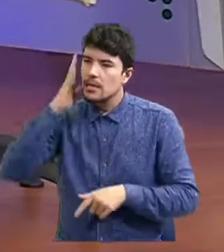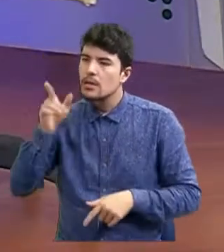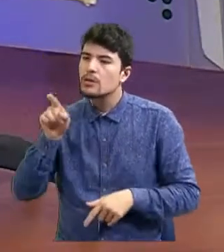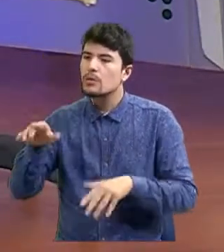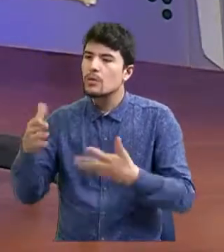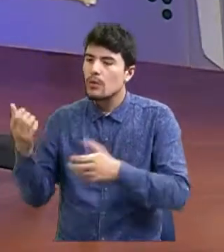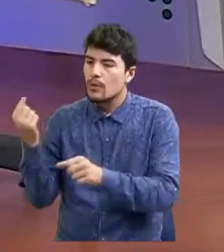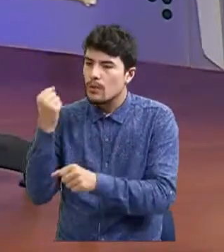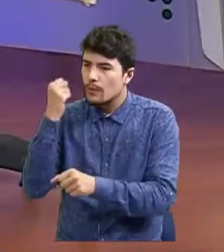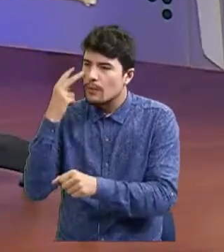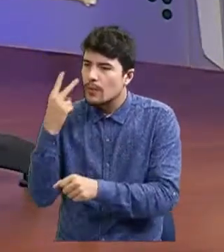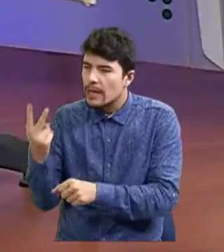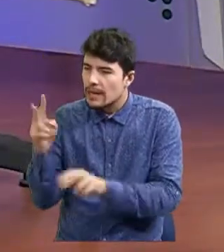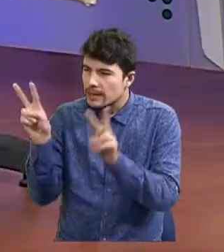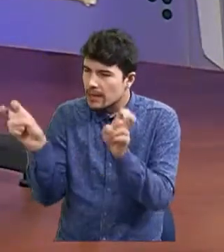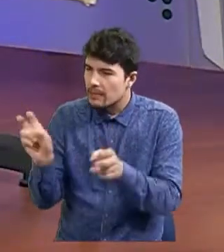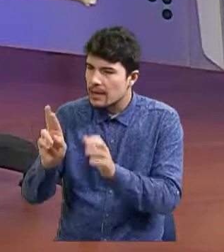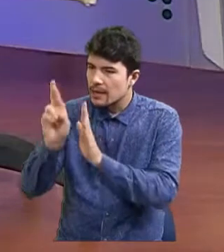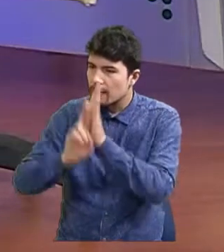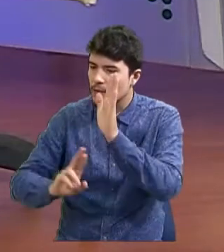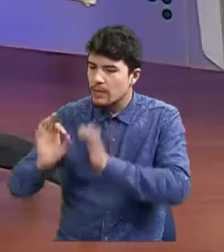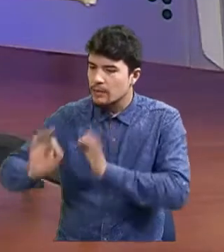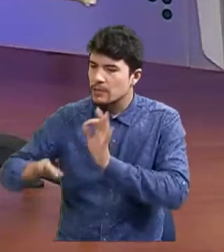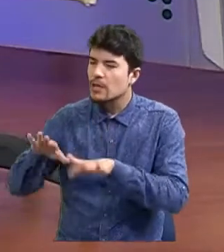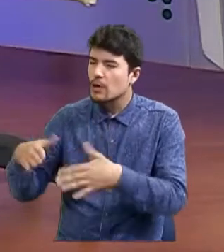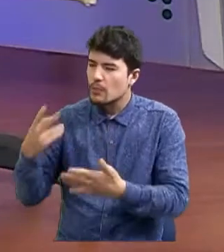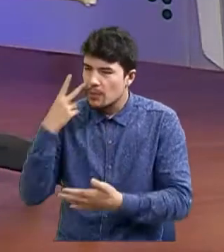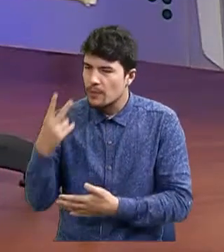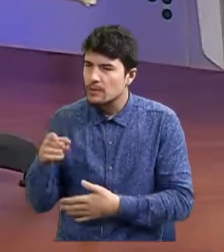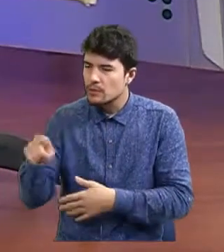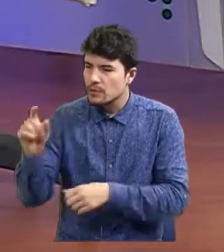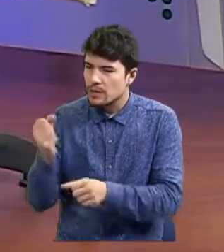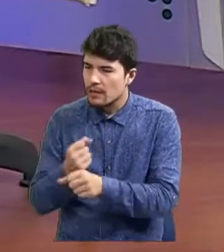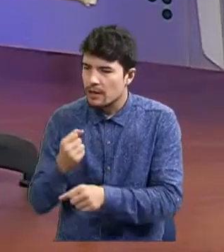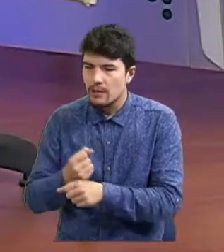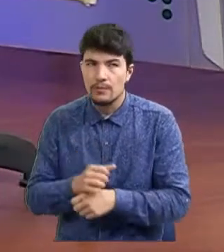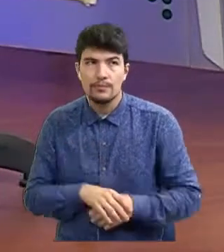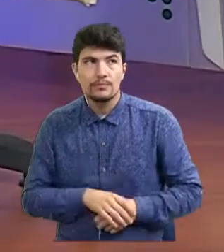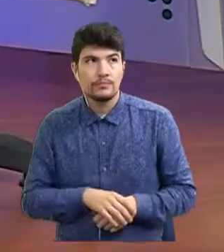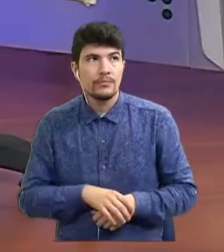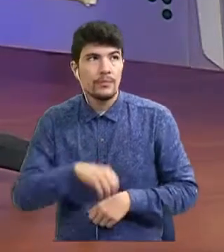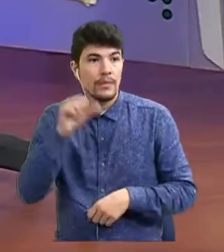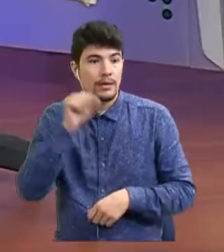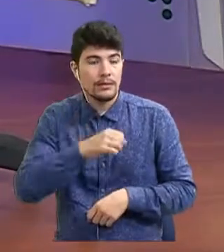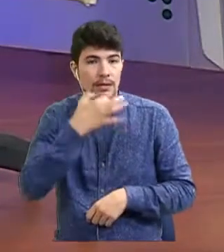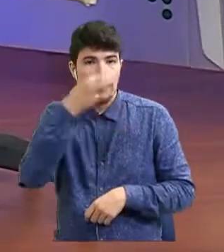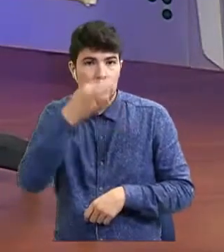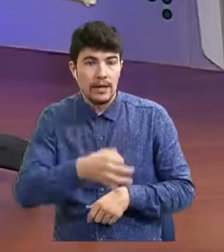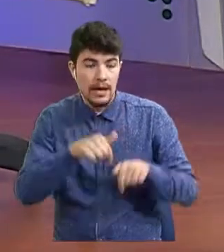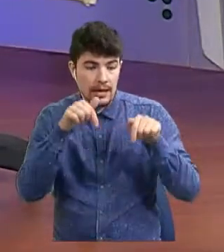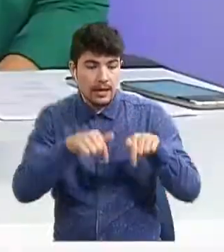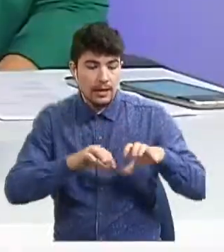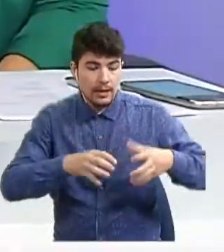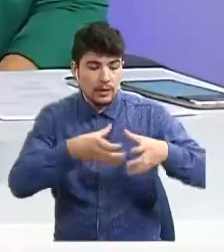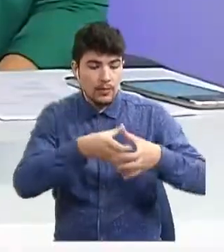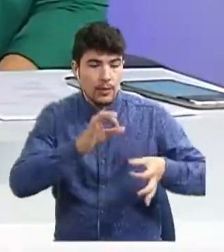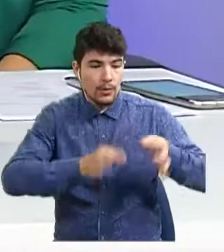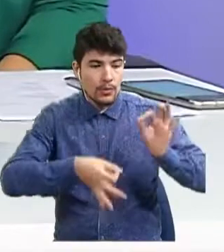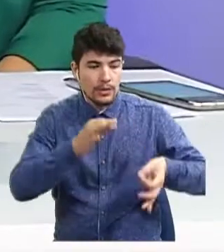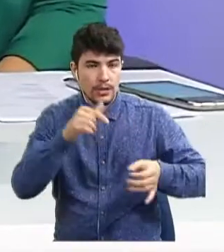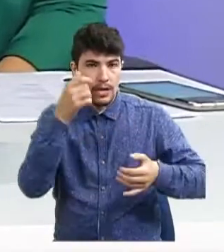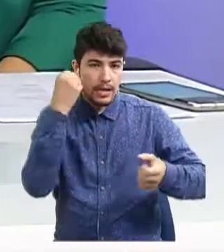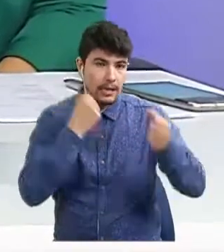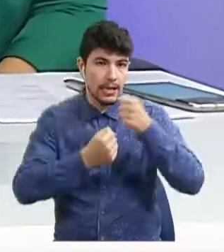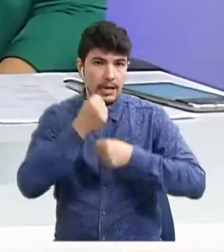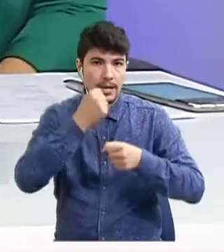ustedes este tema de la reforma a la justicia? Bueno, la verdad, hay que decir que la rama judicial en el